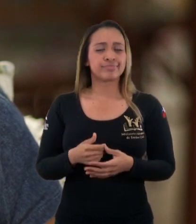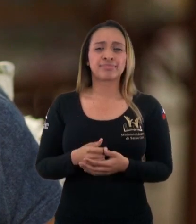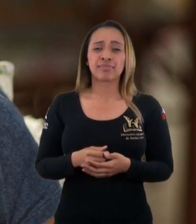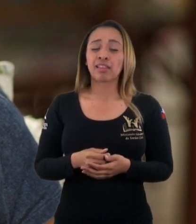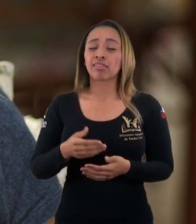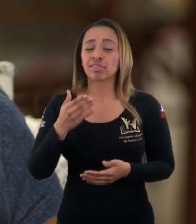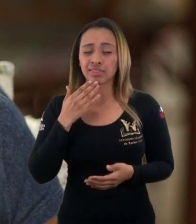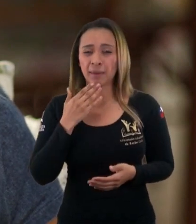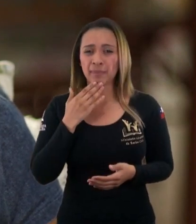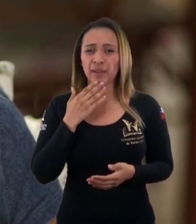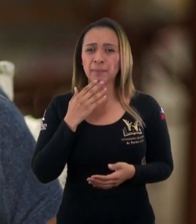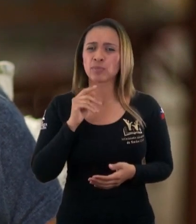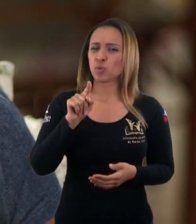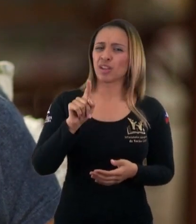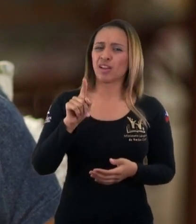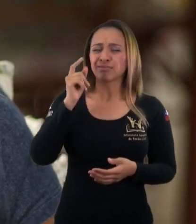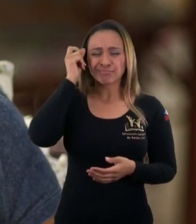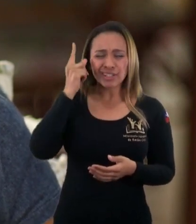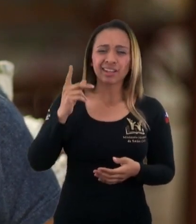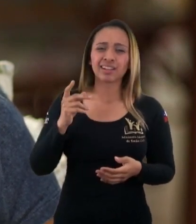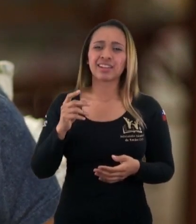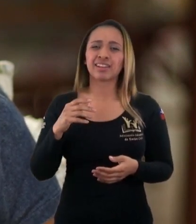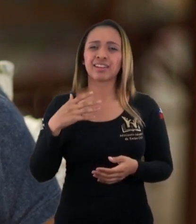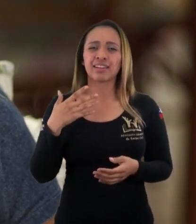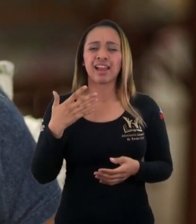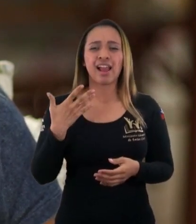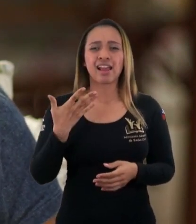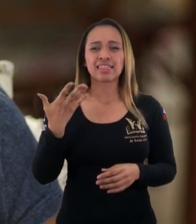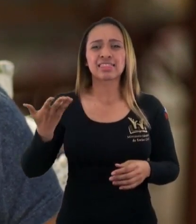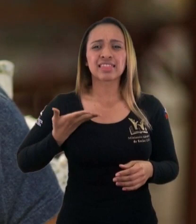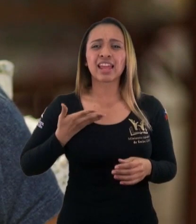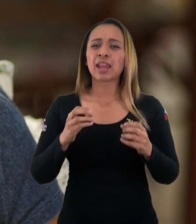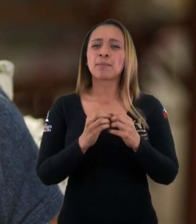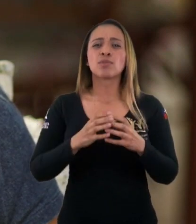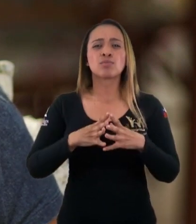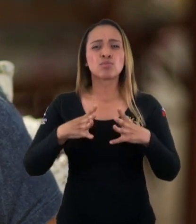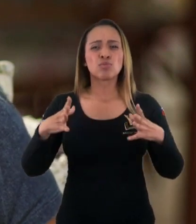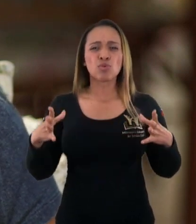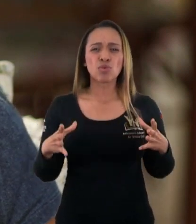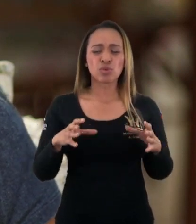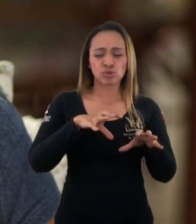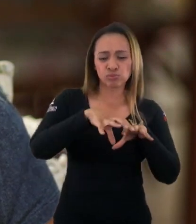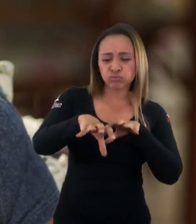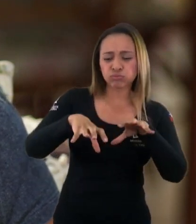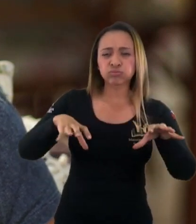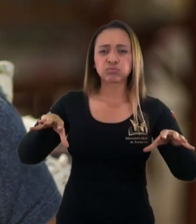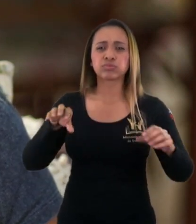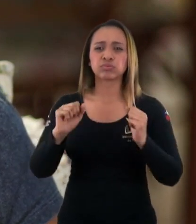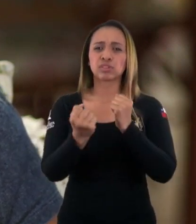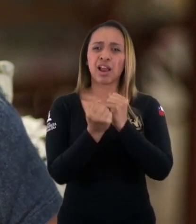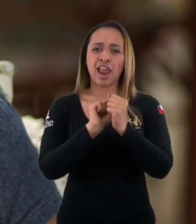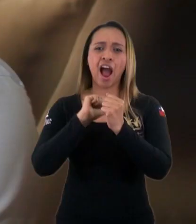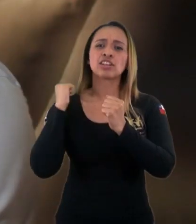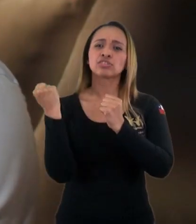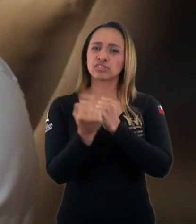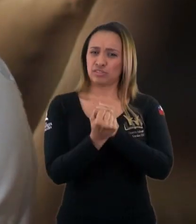Y hay otra cosa, pastor. ¿Usted no cree que tenemos demasiados departamentos y cargos en la asociación?